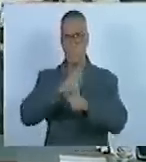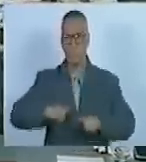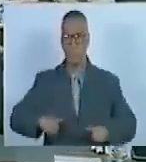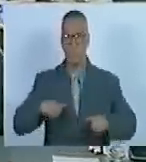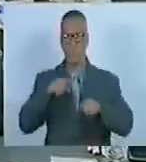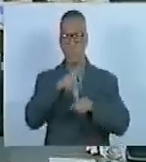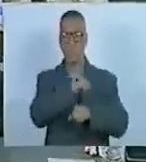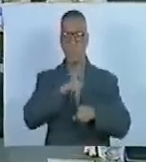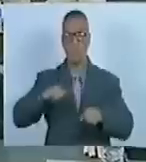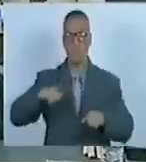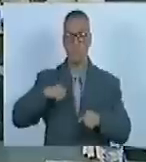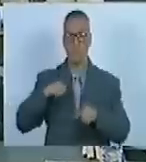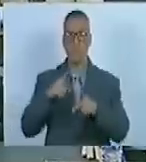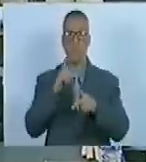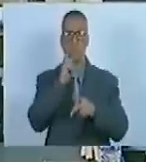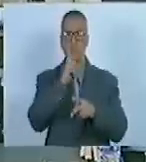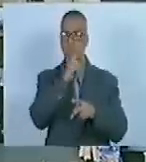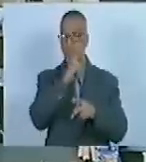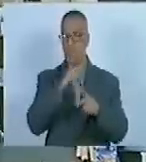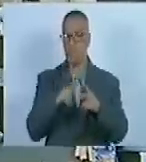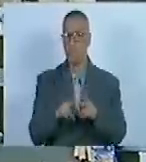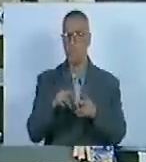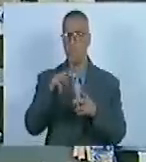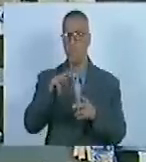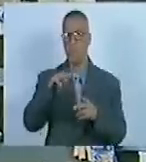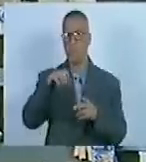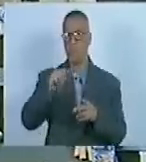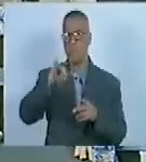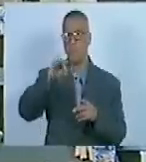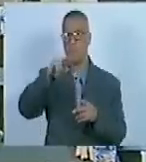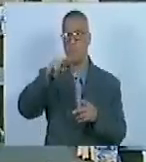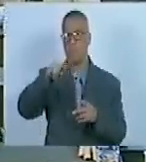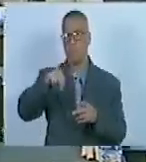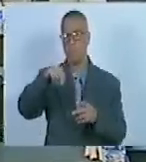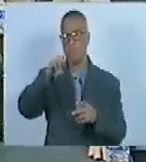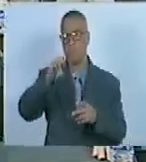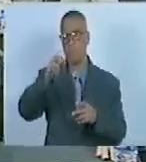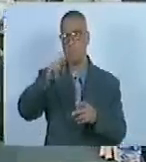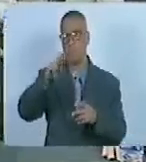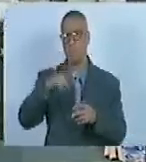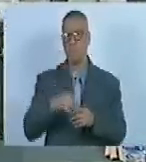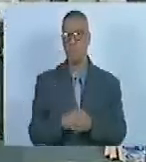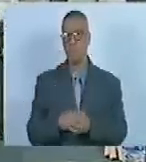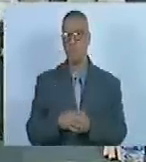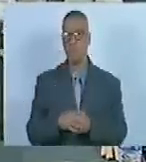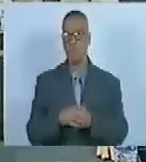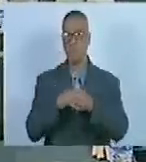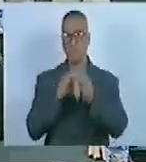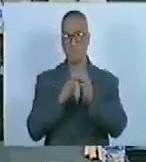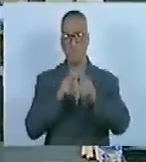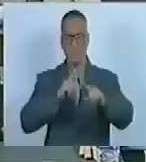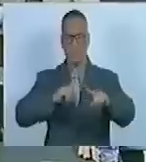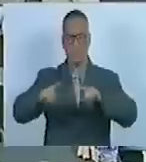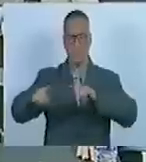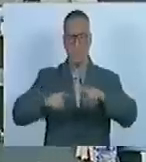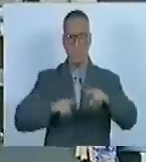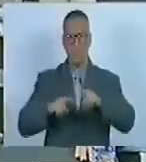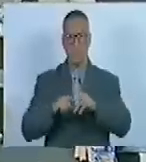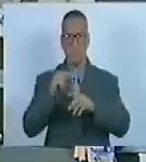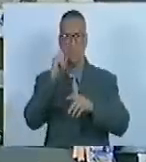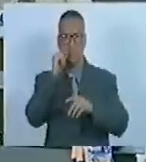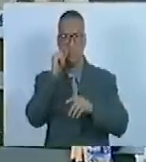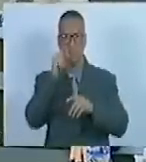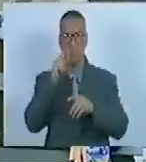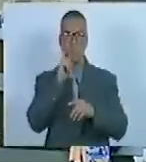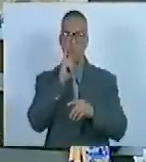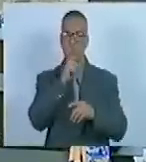privado denominado como Grupo Wagner, bajo la jefatura de un señor